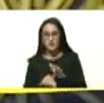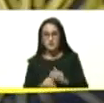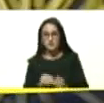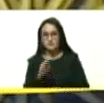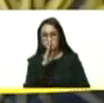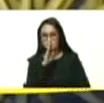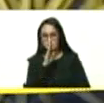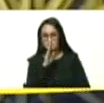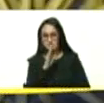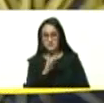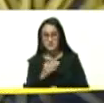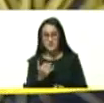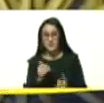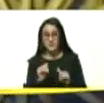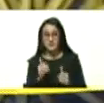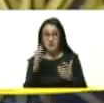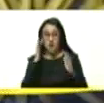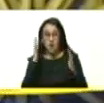Desde que se activó esta locura